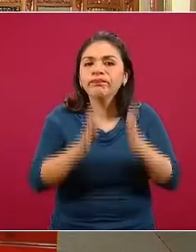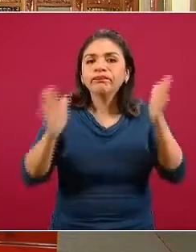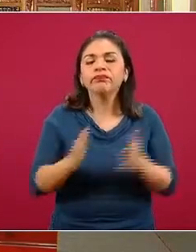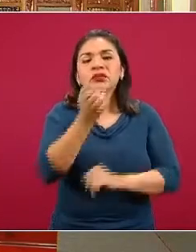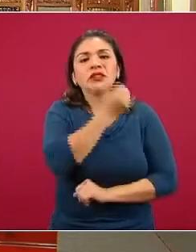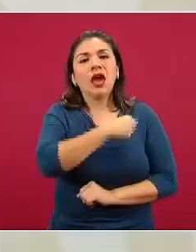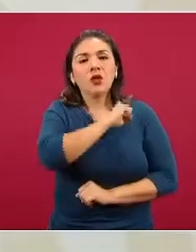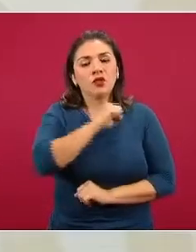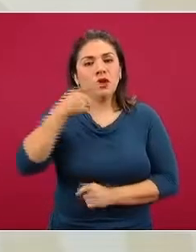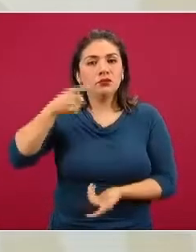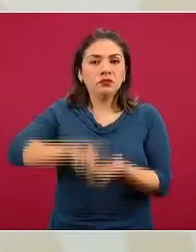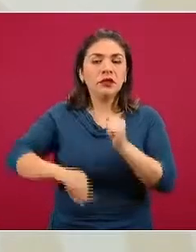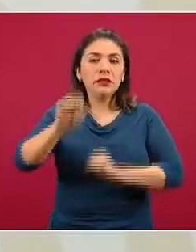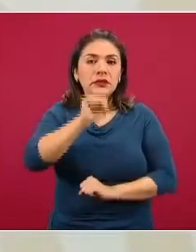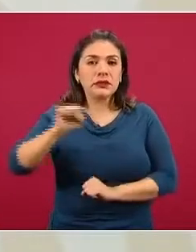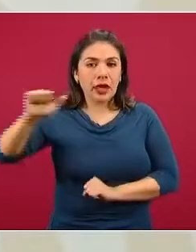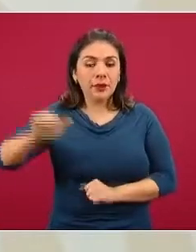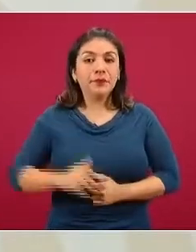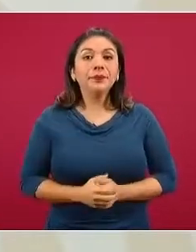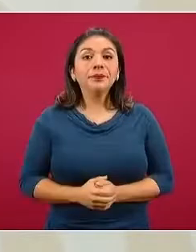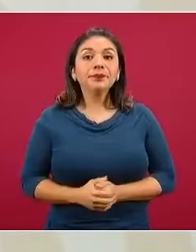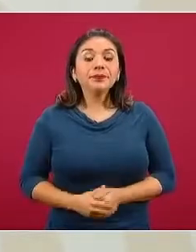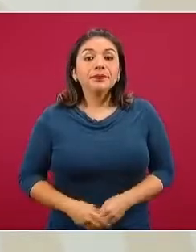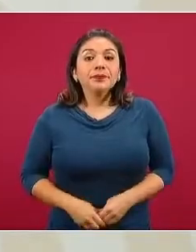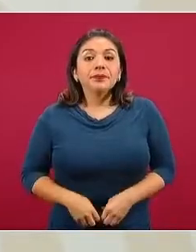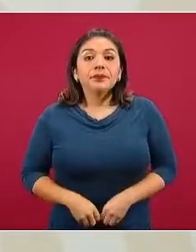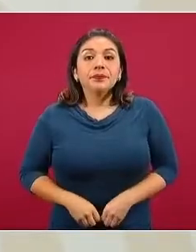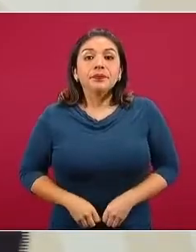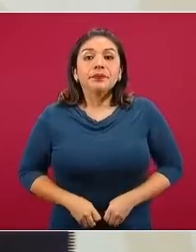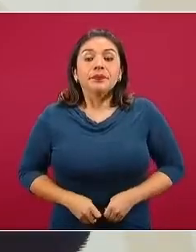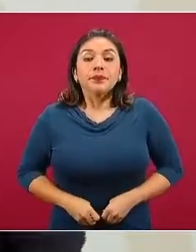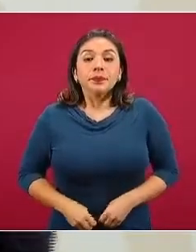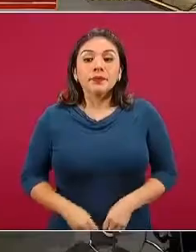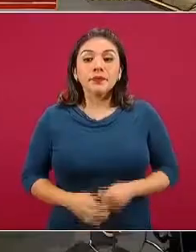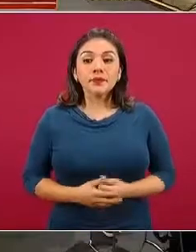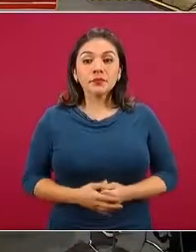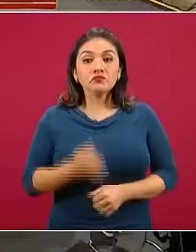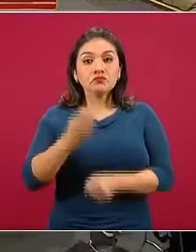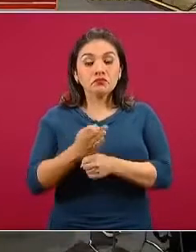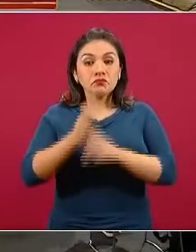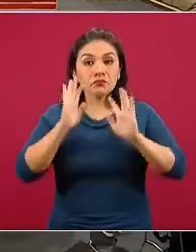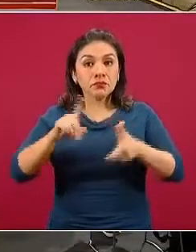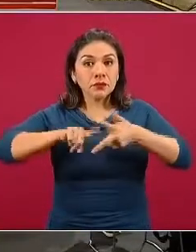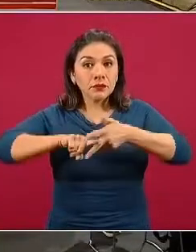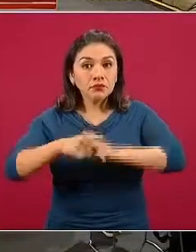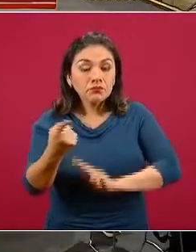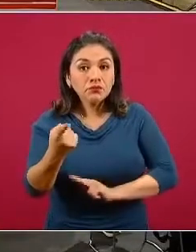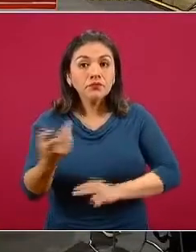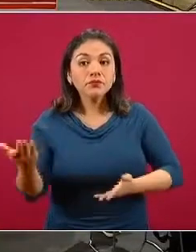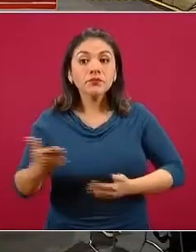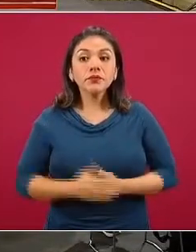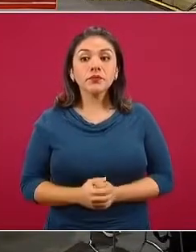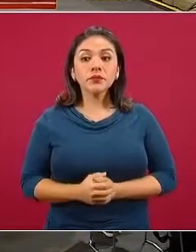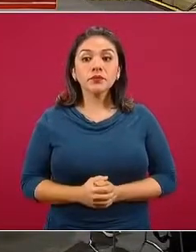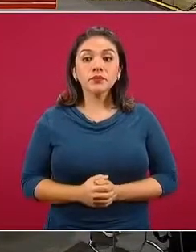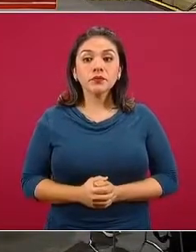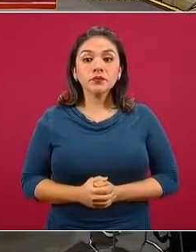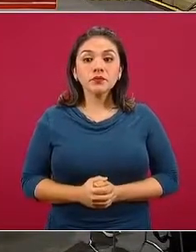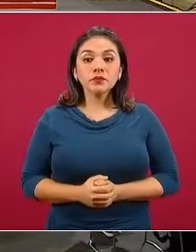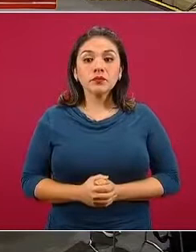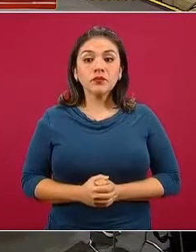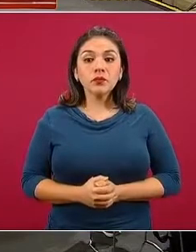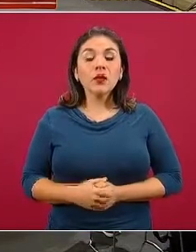de la Secretaría de Salud Federal. Bueno. Bien, vamos a iniciar con la